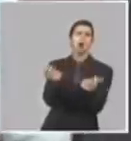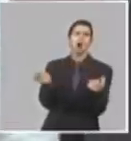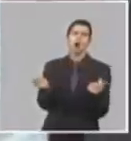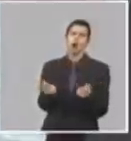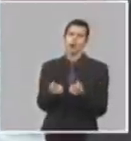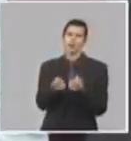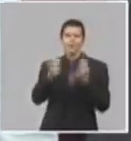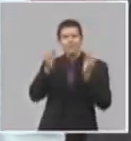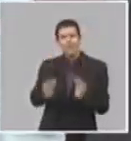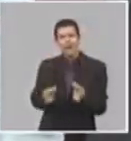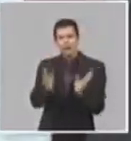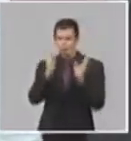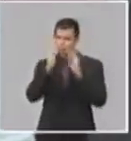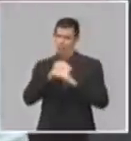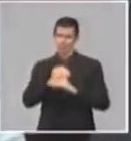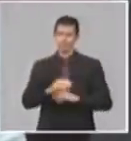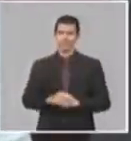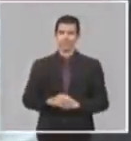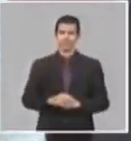insatisfacción, incomprensión,